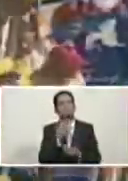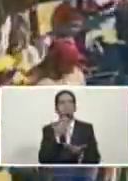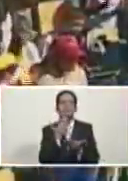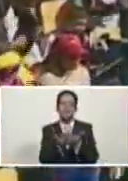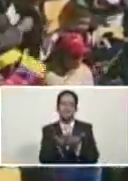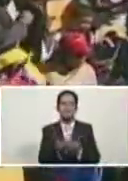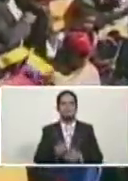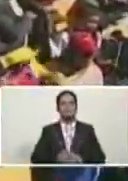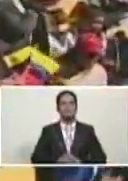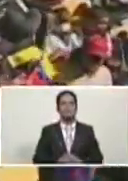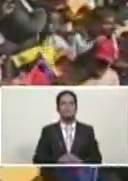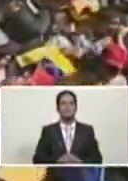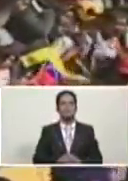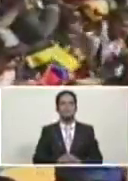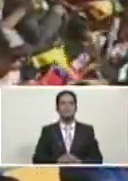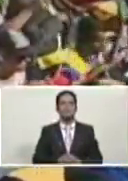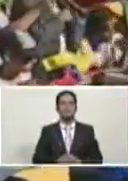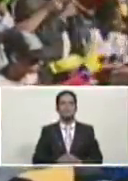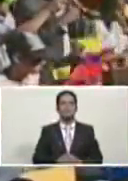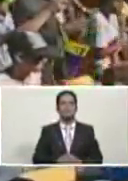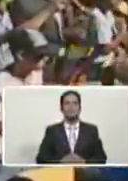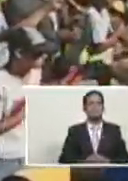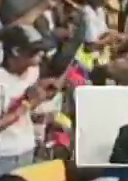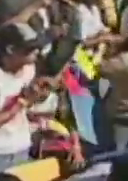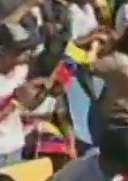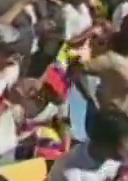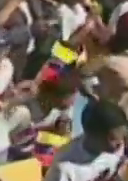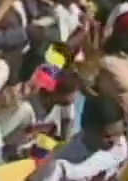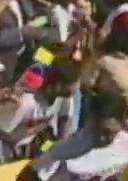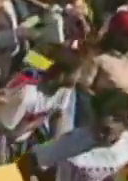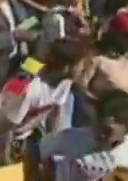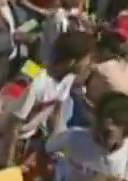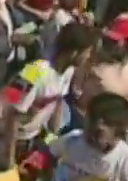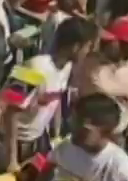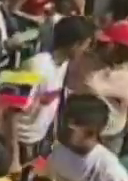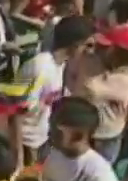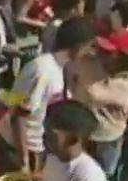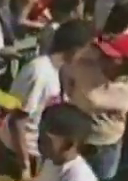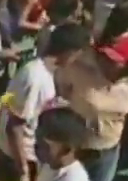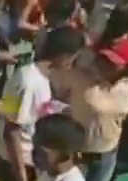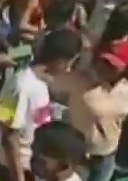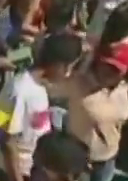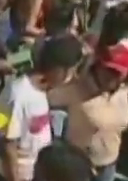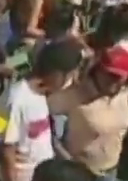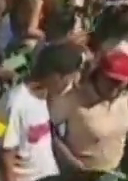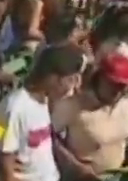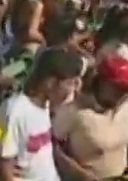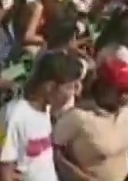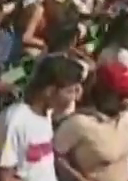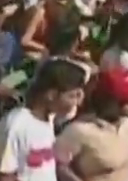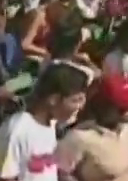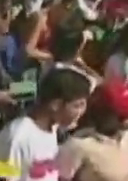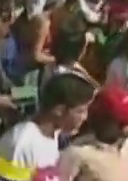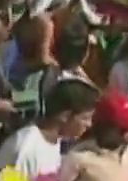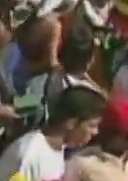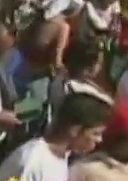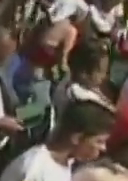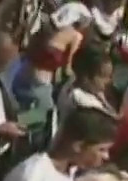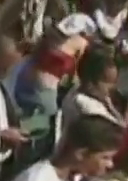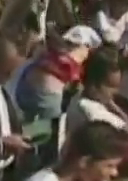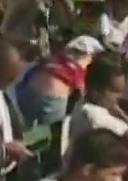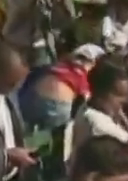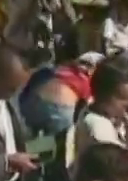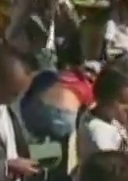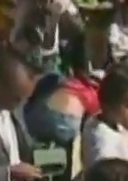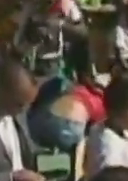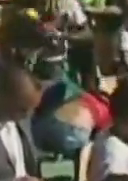Lograr la paz es parte de los objetivos. objetivos y de las metas que hoy plantea el